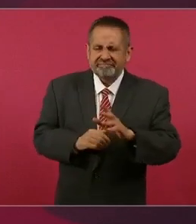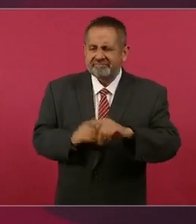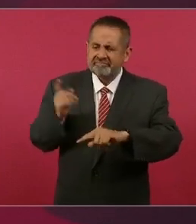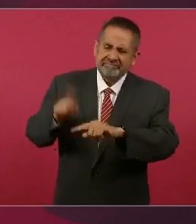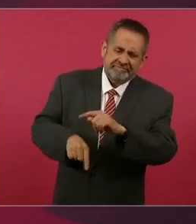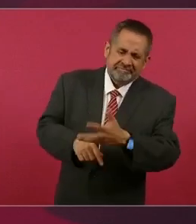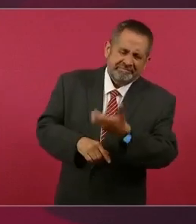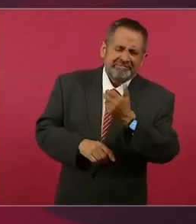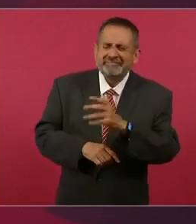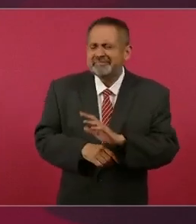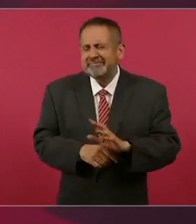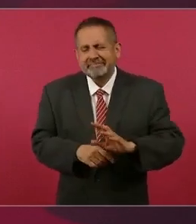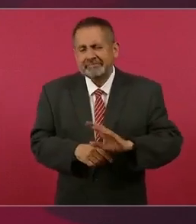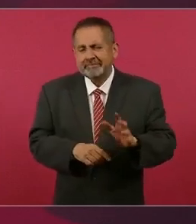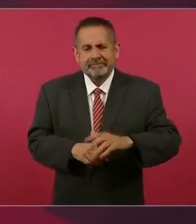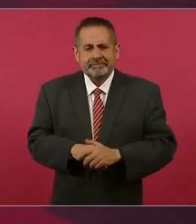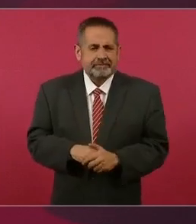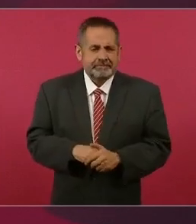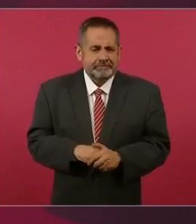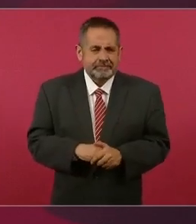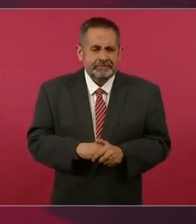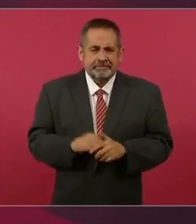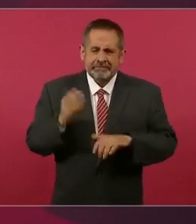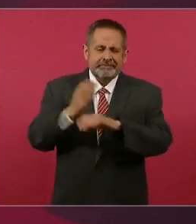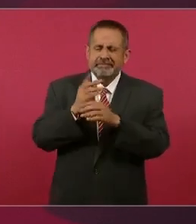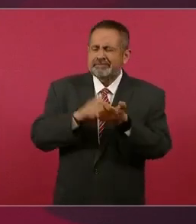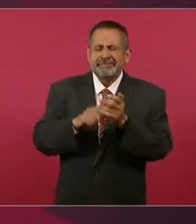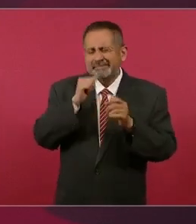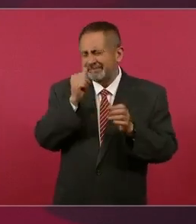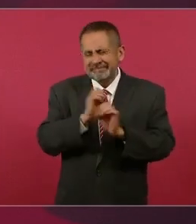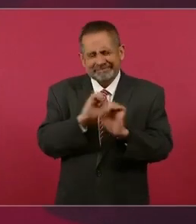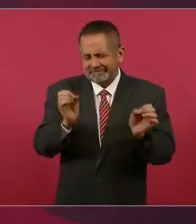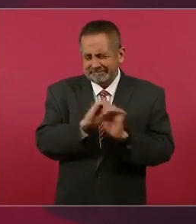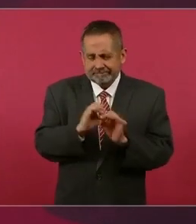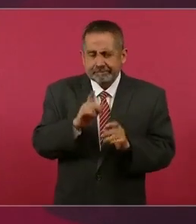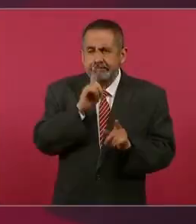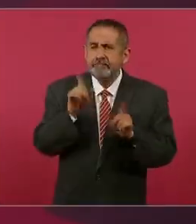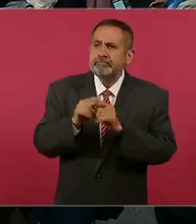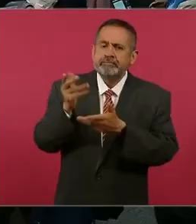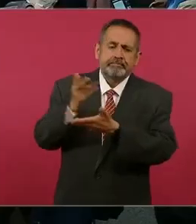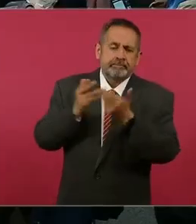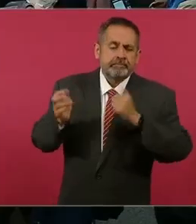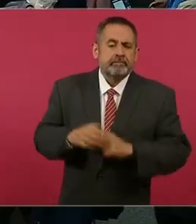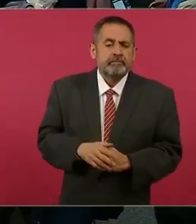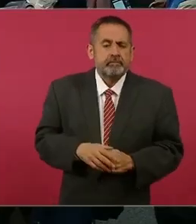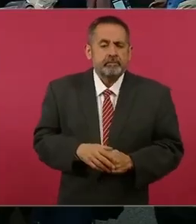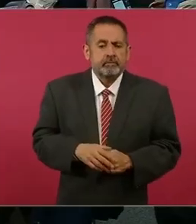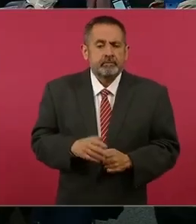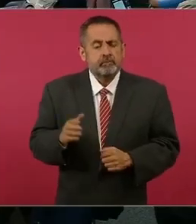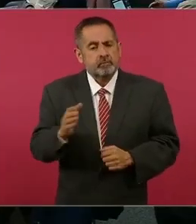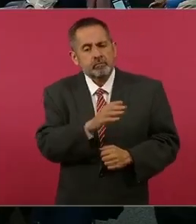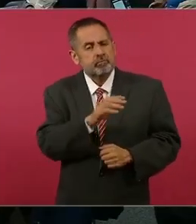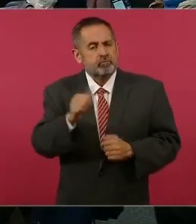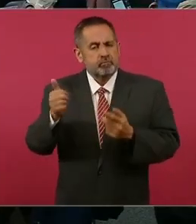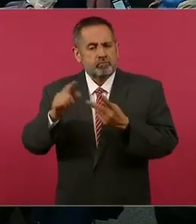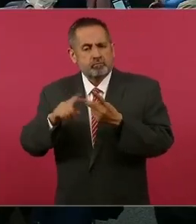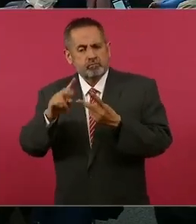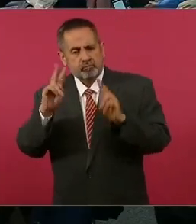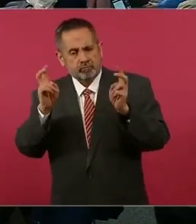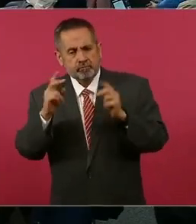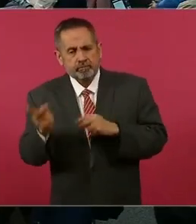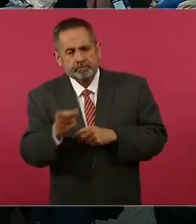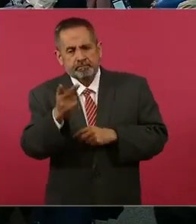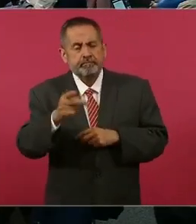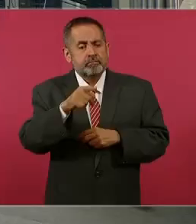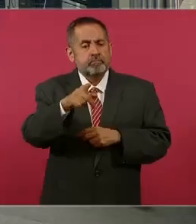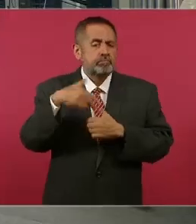embargo, castigo, sanciones, nada, absolutamente. Perfecto. Sí. Y en otro tema, me gustaría preguntarle sobre, dijo